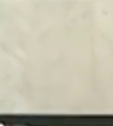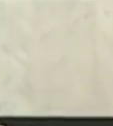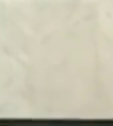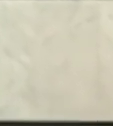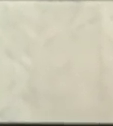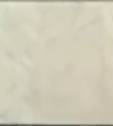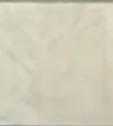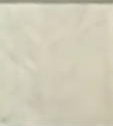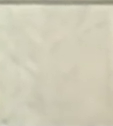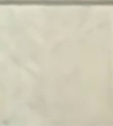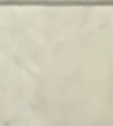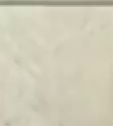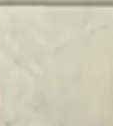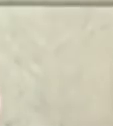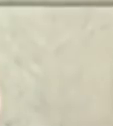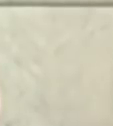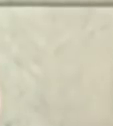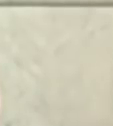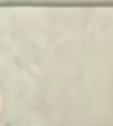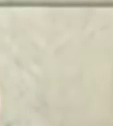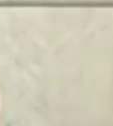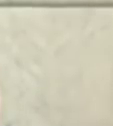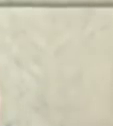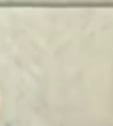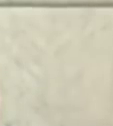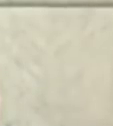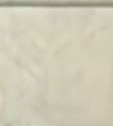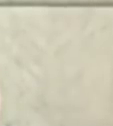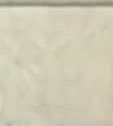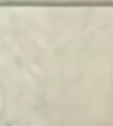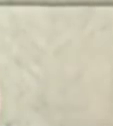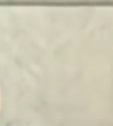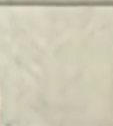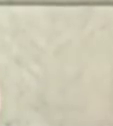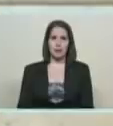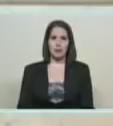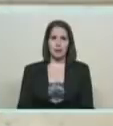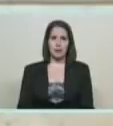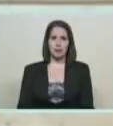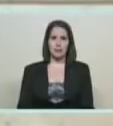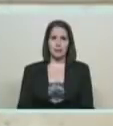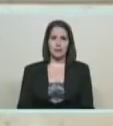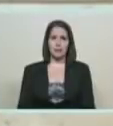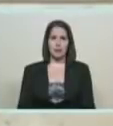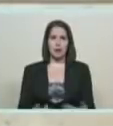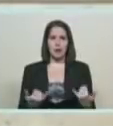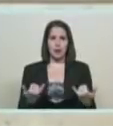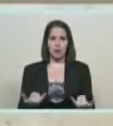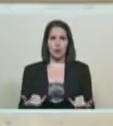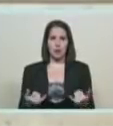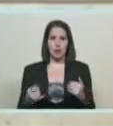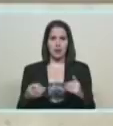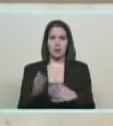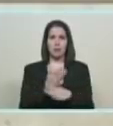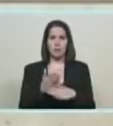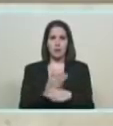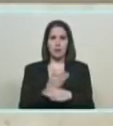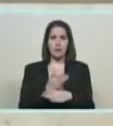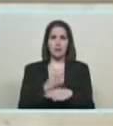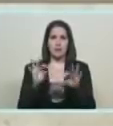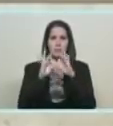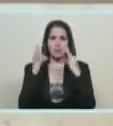Derecho a la alegría, a la felicidad, el derecho a la familia, compartir en familia,